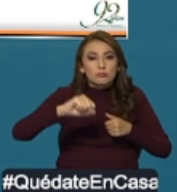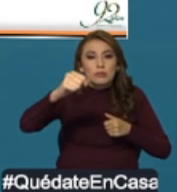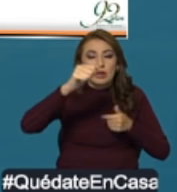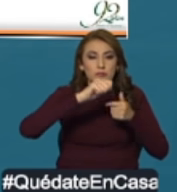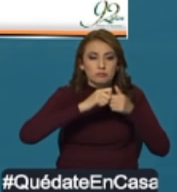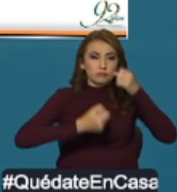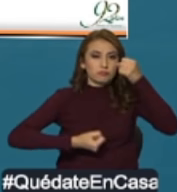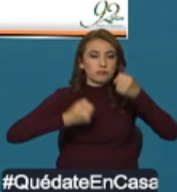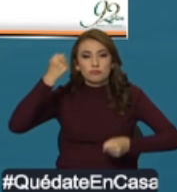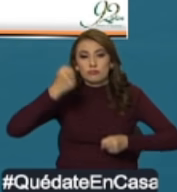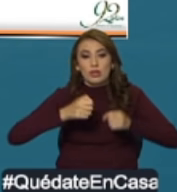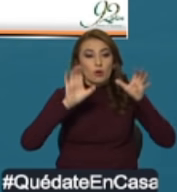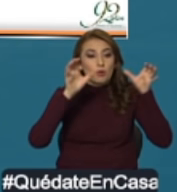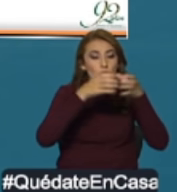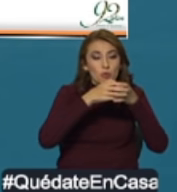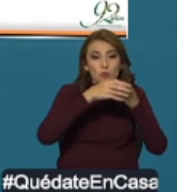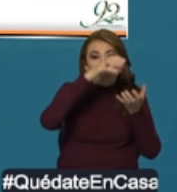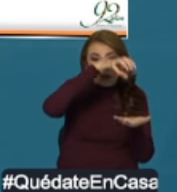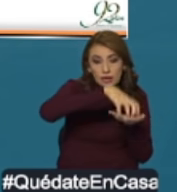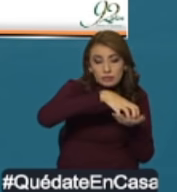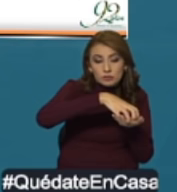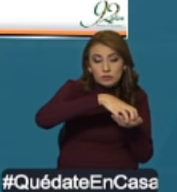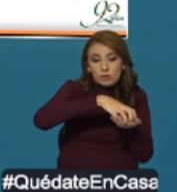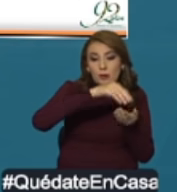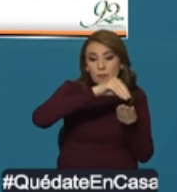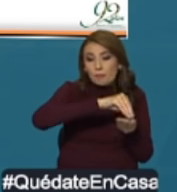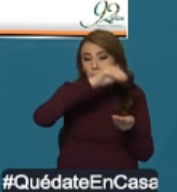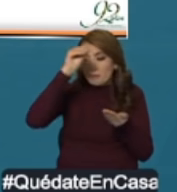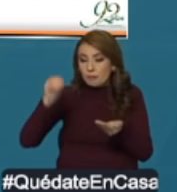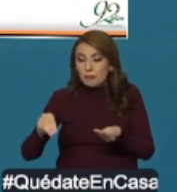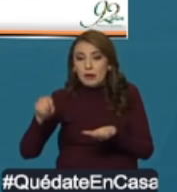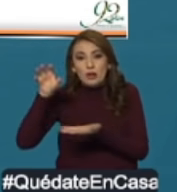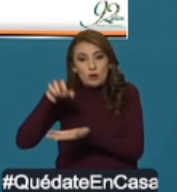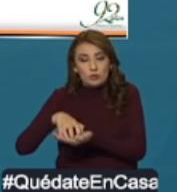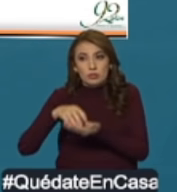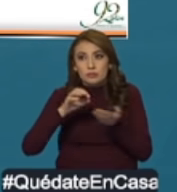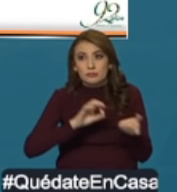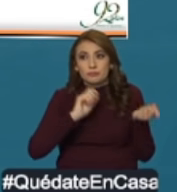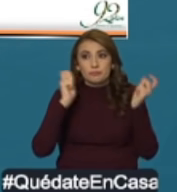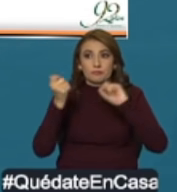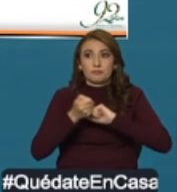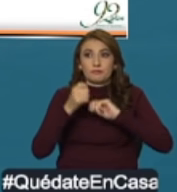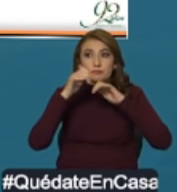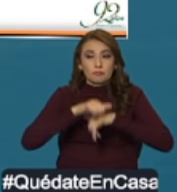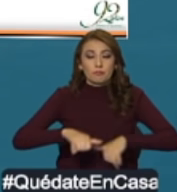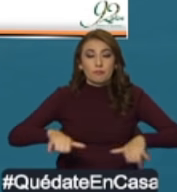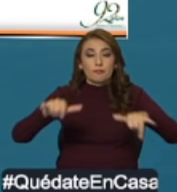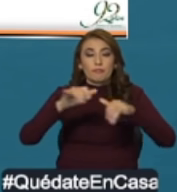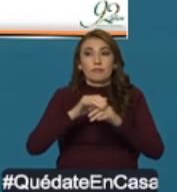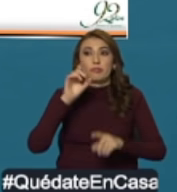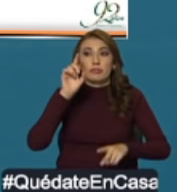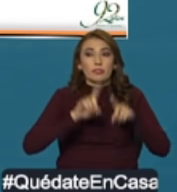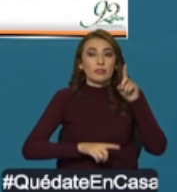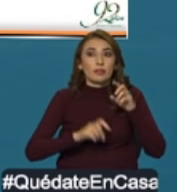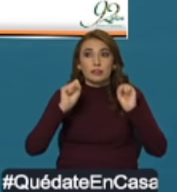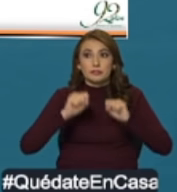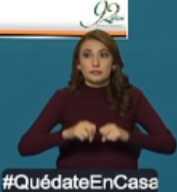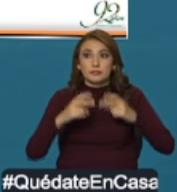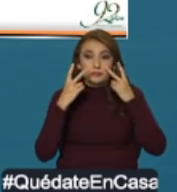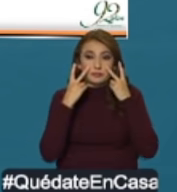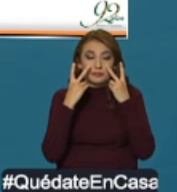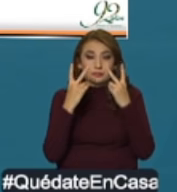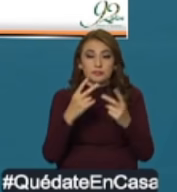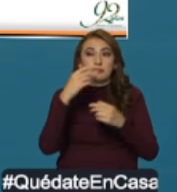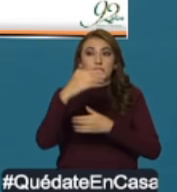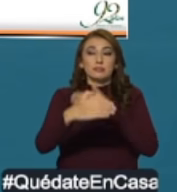también muestra cómo este índice COVID también va variando con esa movilización, de tal forma que uno puede observar cómo en